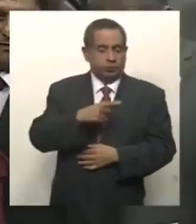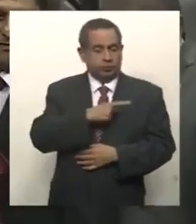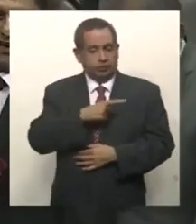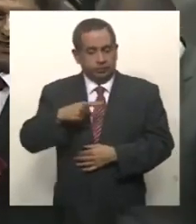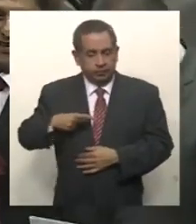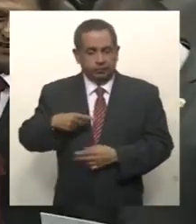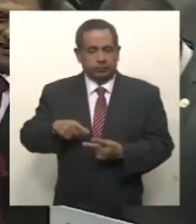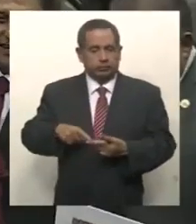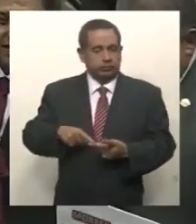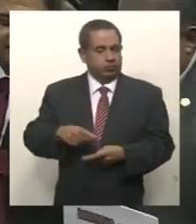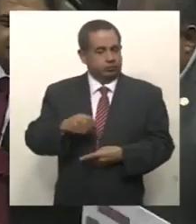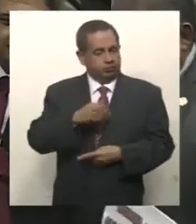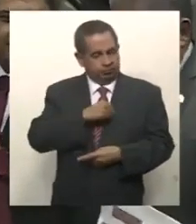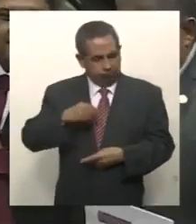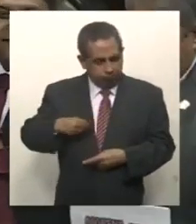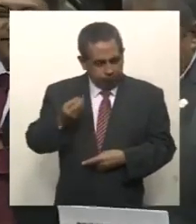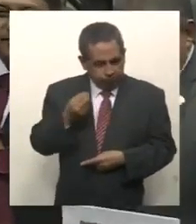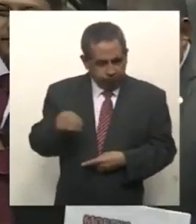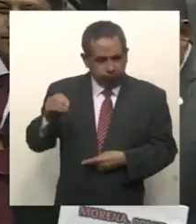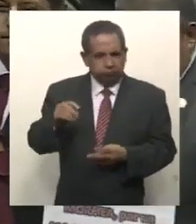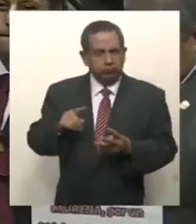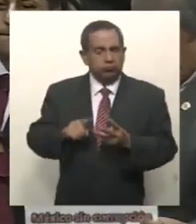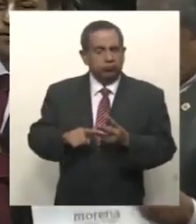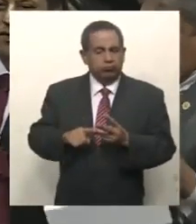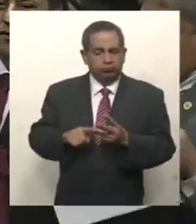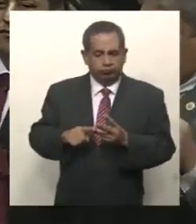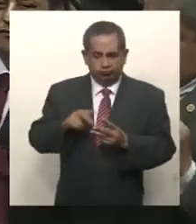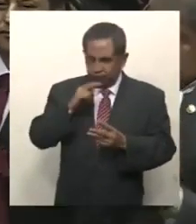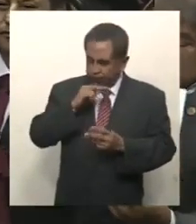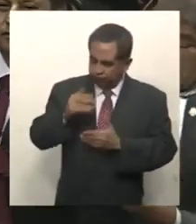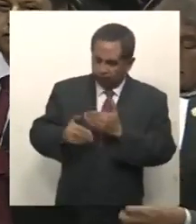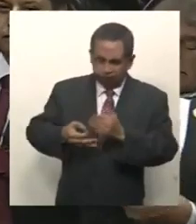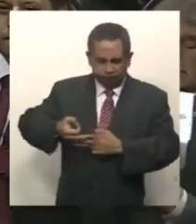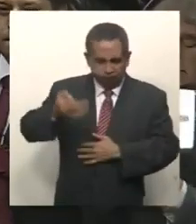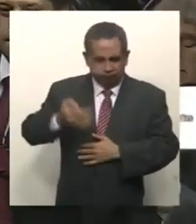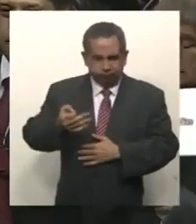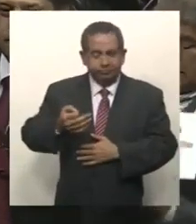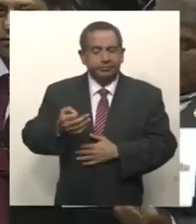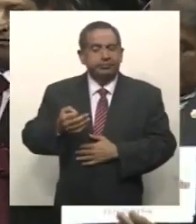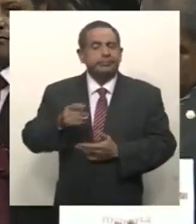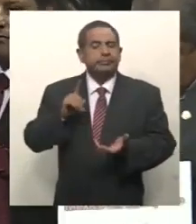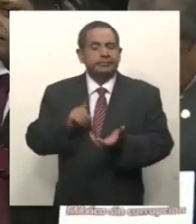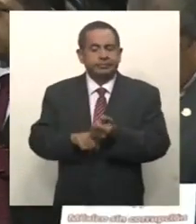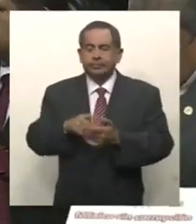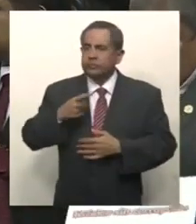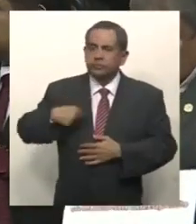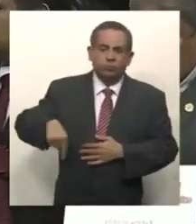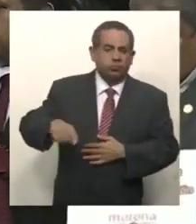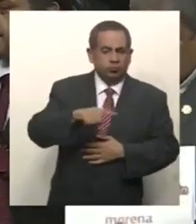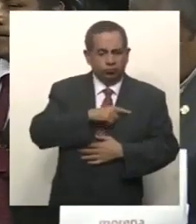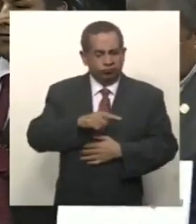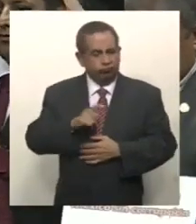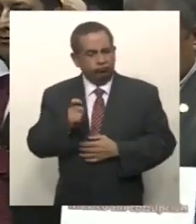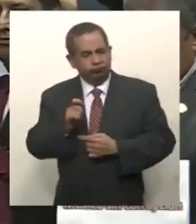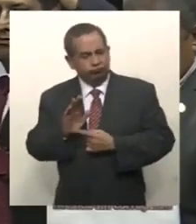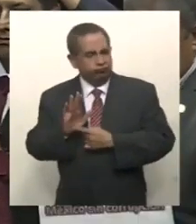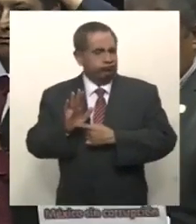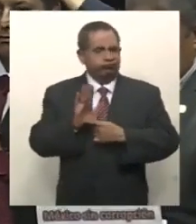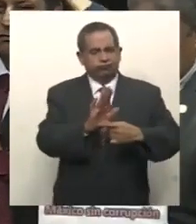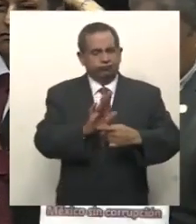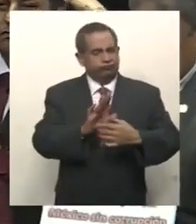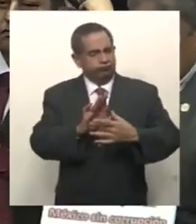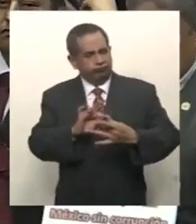por la obligación, por la serenidad que habrían de presentar y